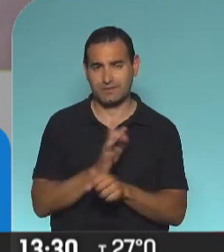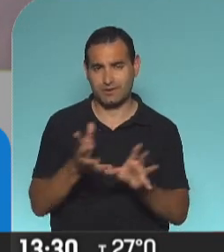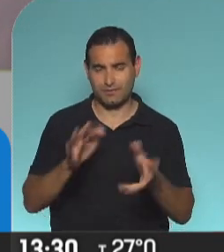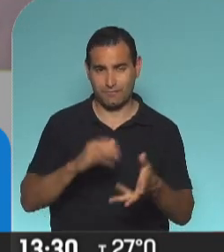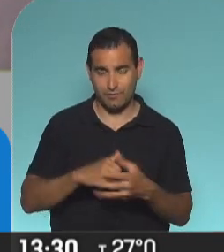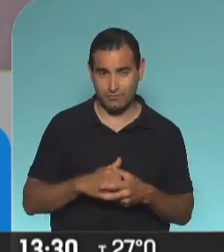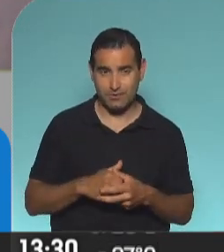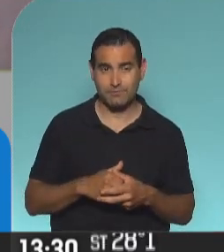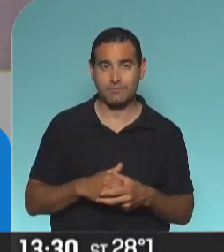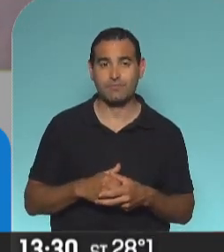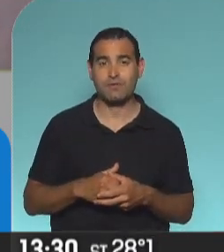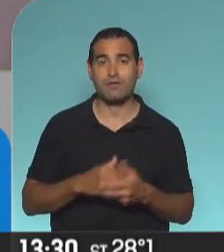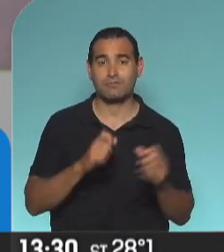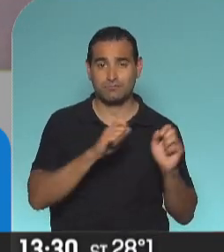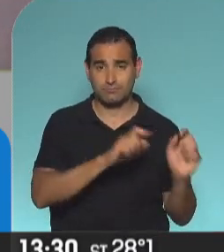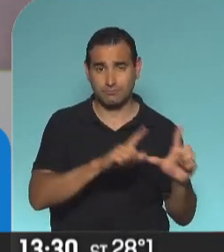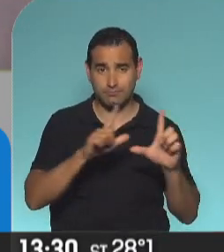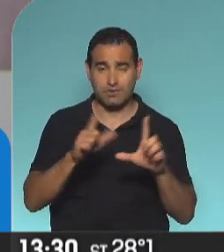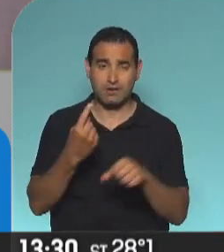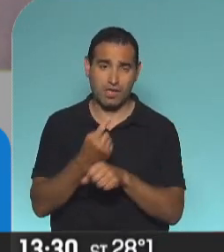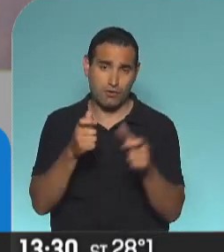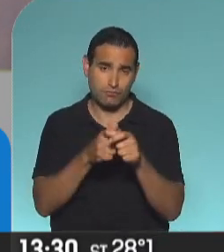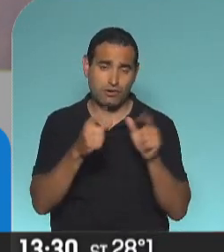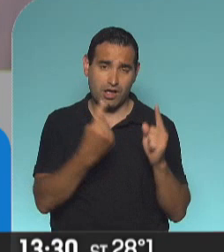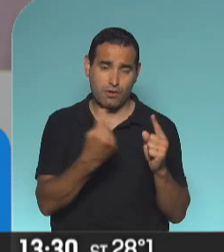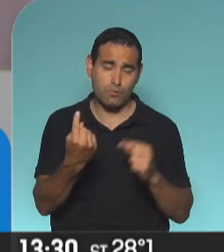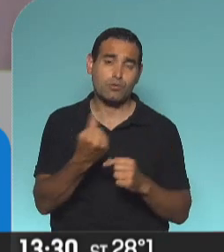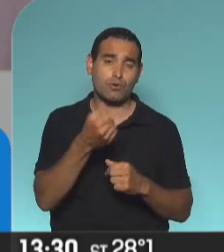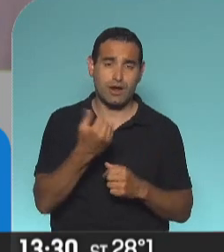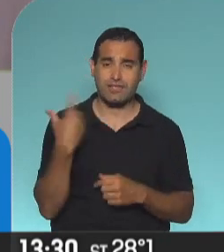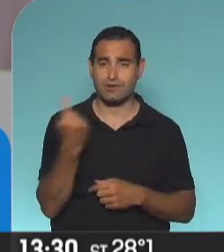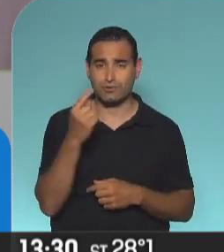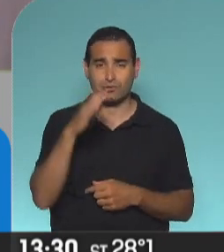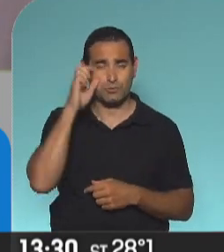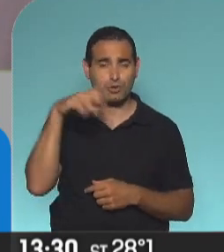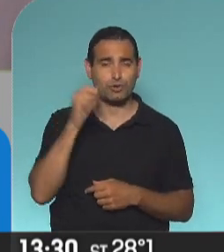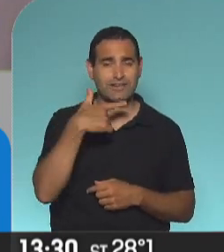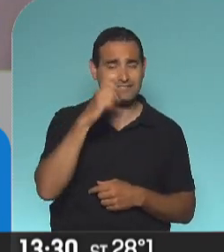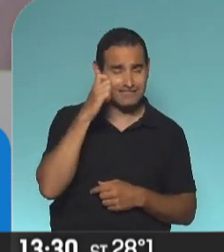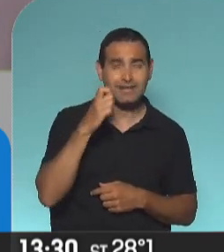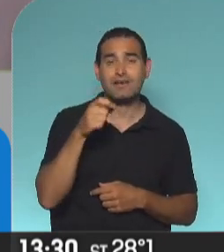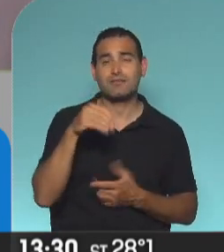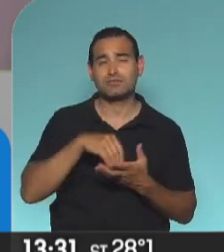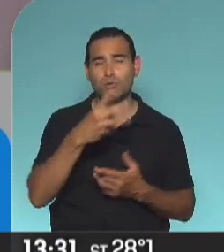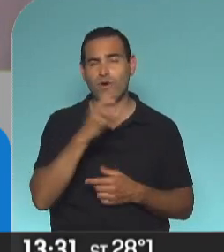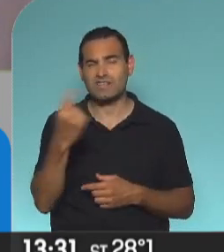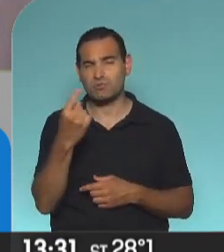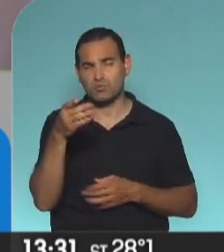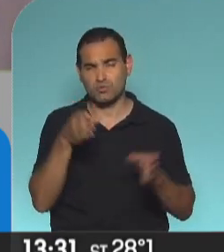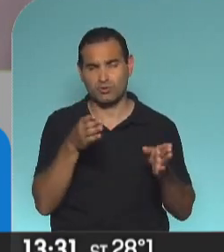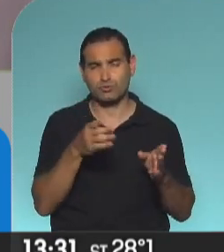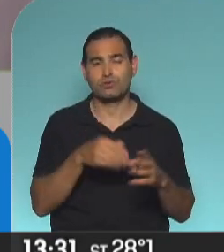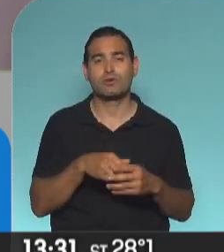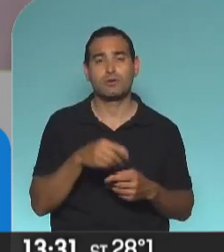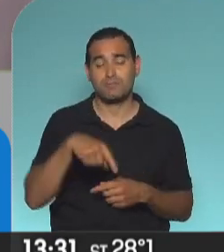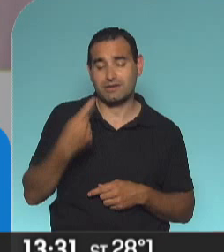unitario va a tener el guión de Daniel de Veronese, la dirección de Mariano Saba y una duración de 40 minutos. Mañana,